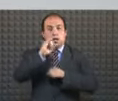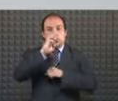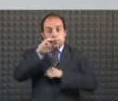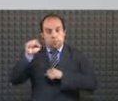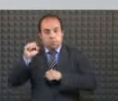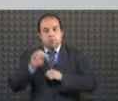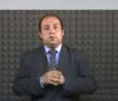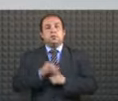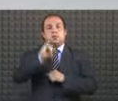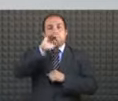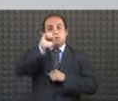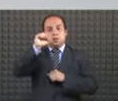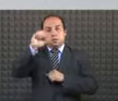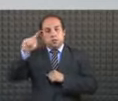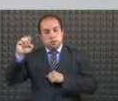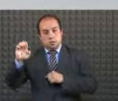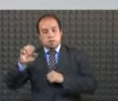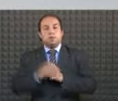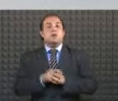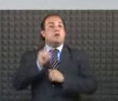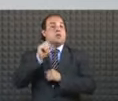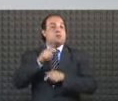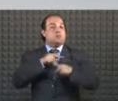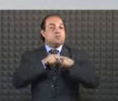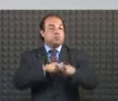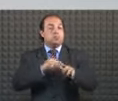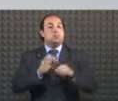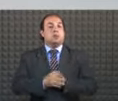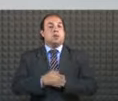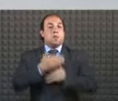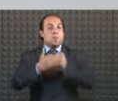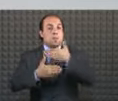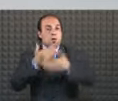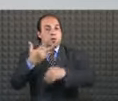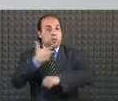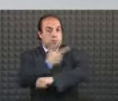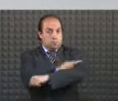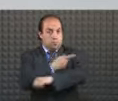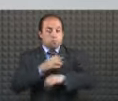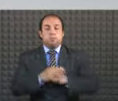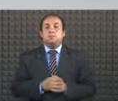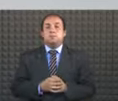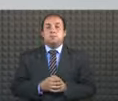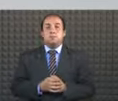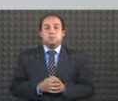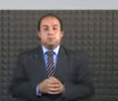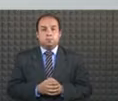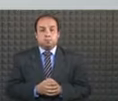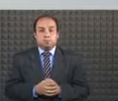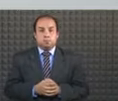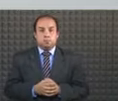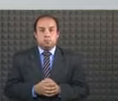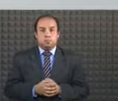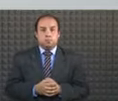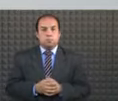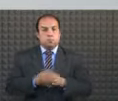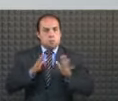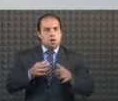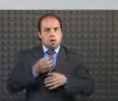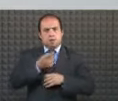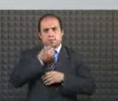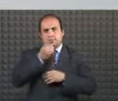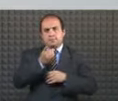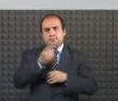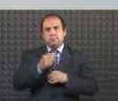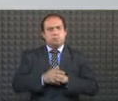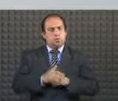Social, del ISSSTE, y seguimos con el proceso de vacunación. Entonces, como lo hemos dicho, nosotros